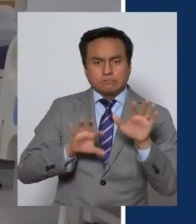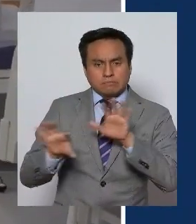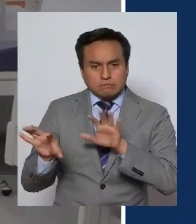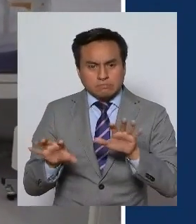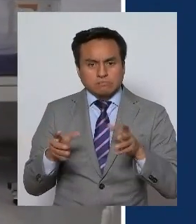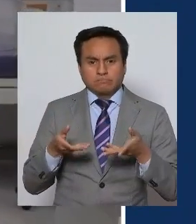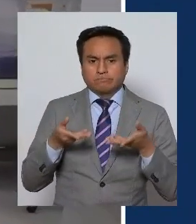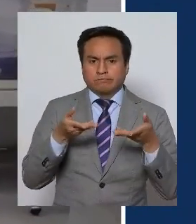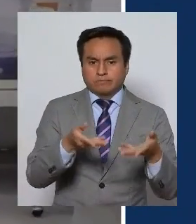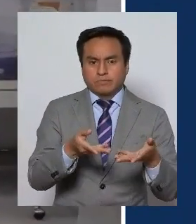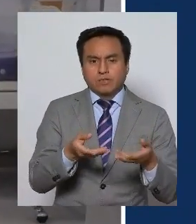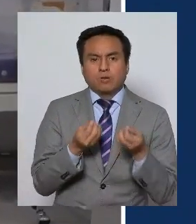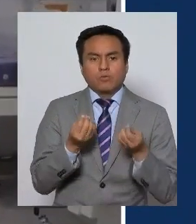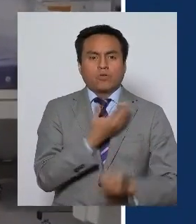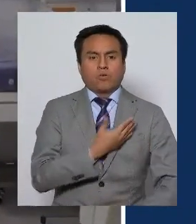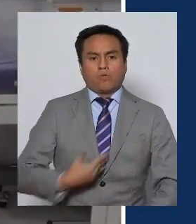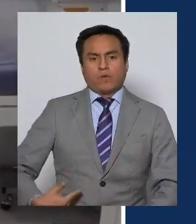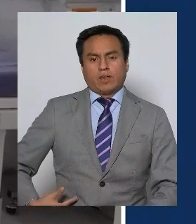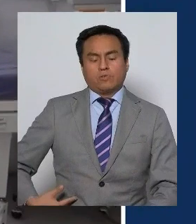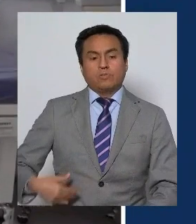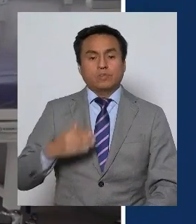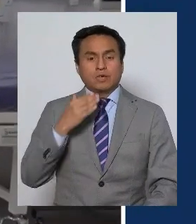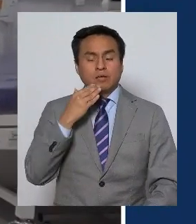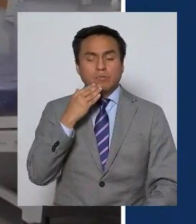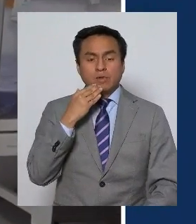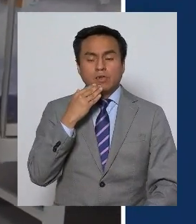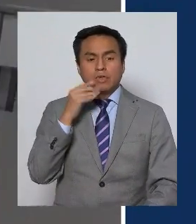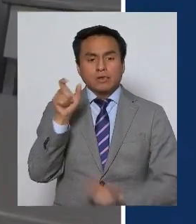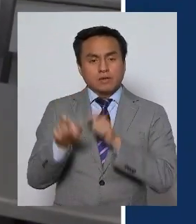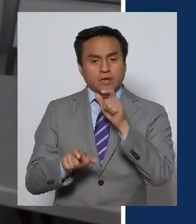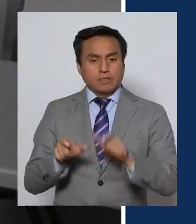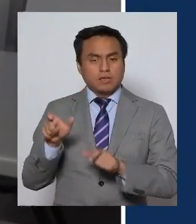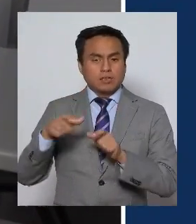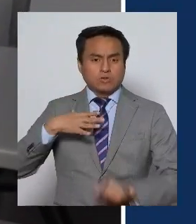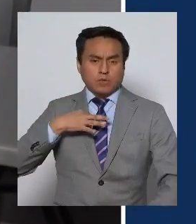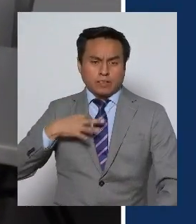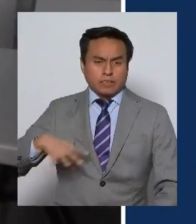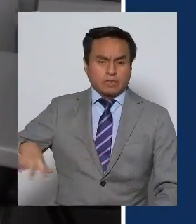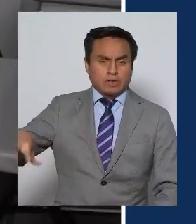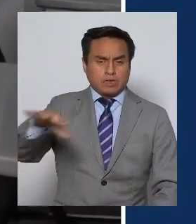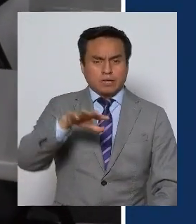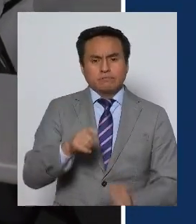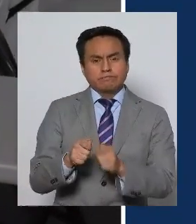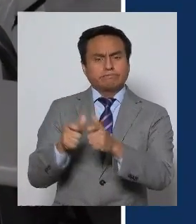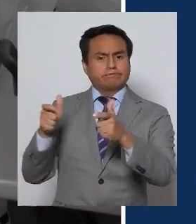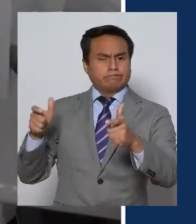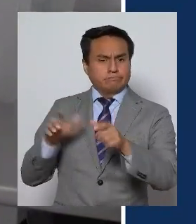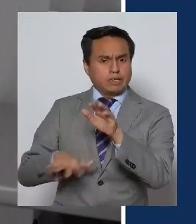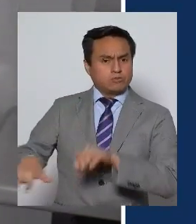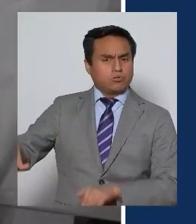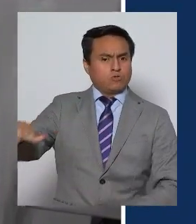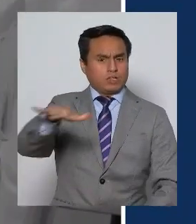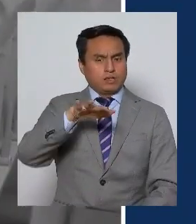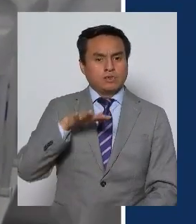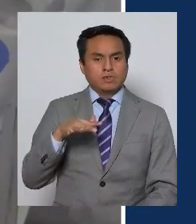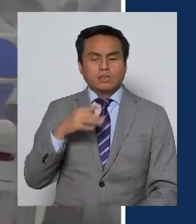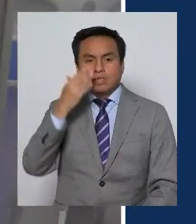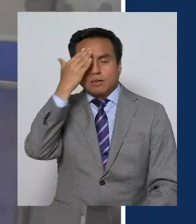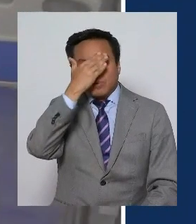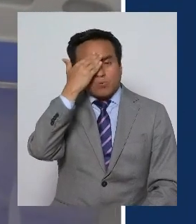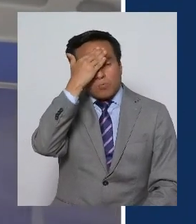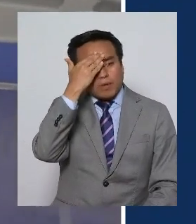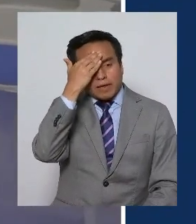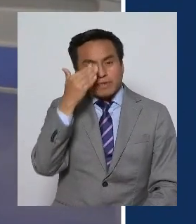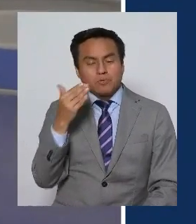el gobierno y mucha gente, la ciudadanía, la inmensa mayoría, está no solo preocupada,